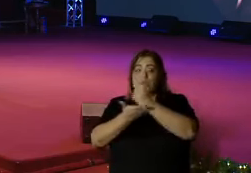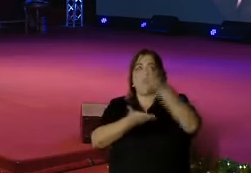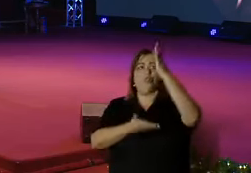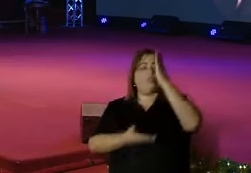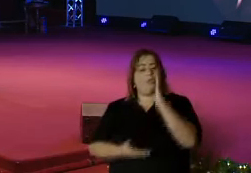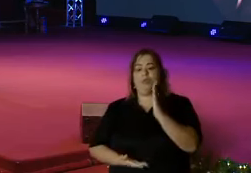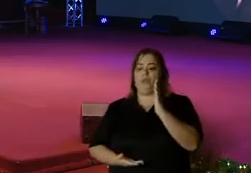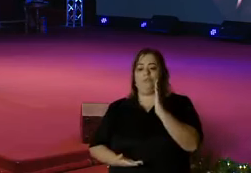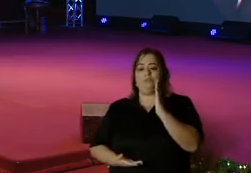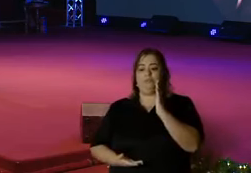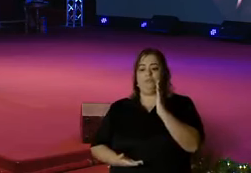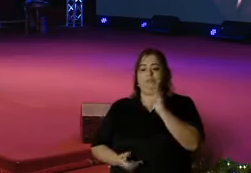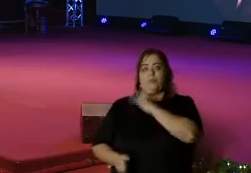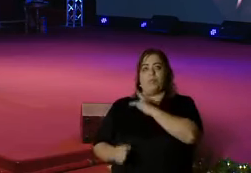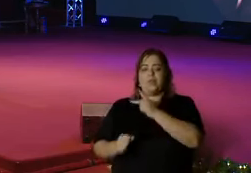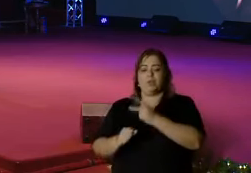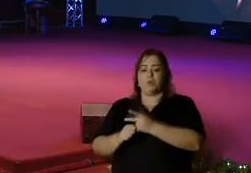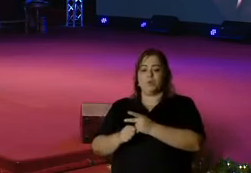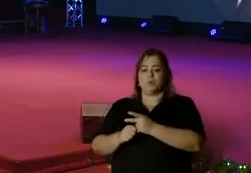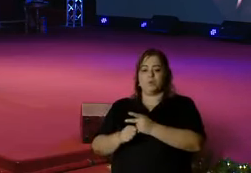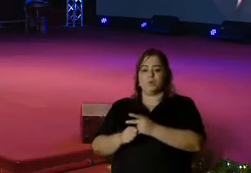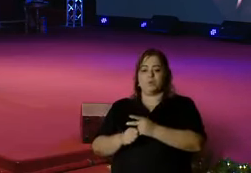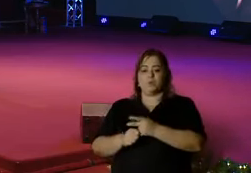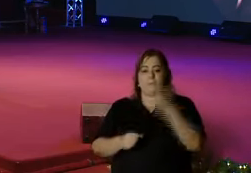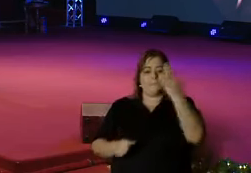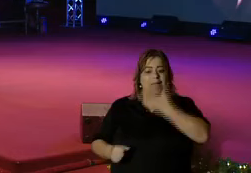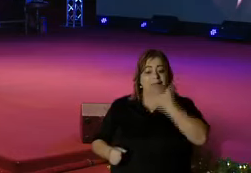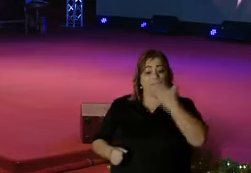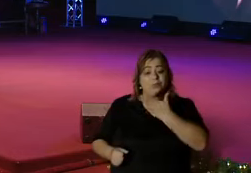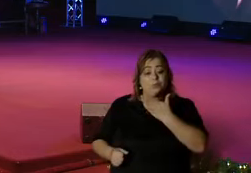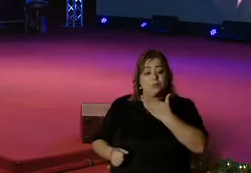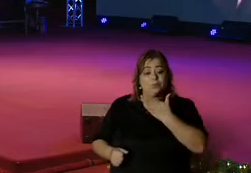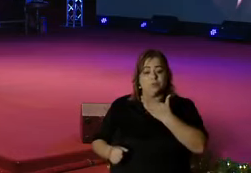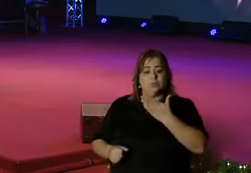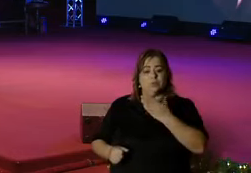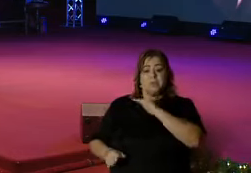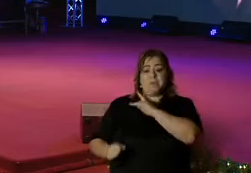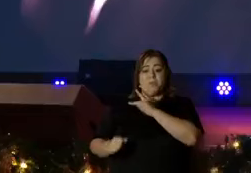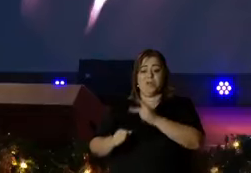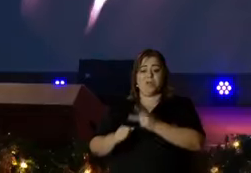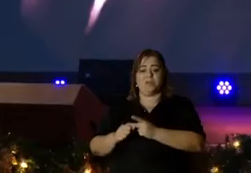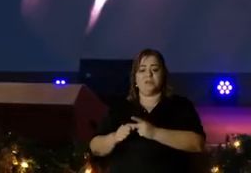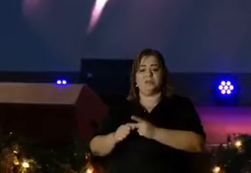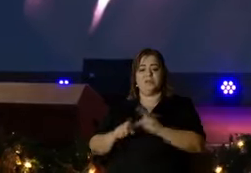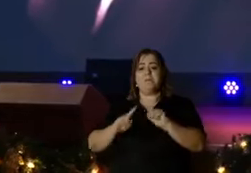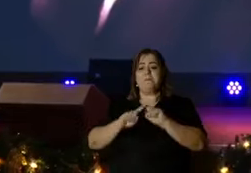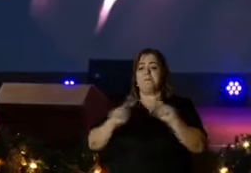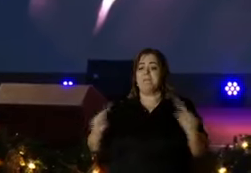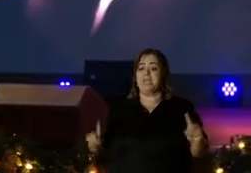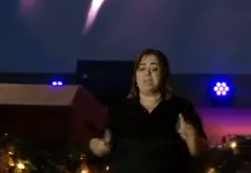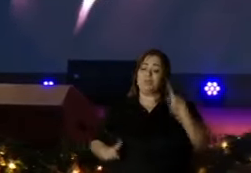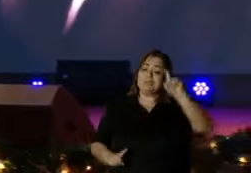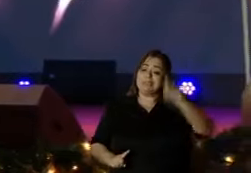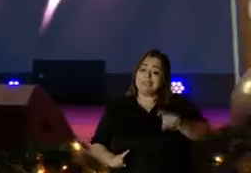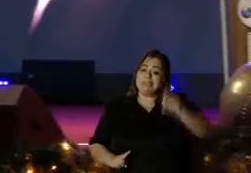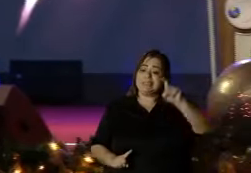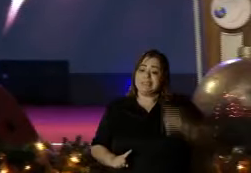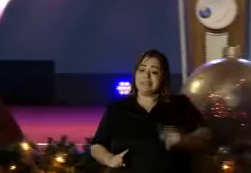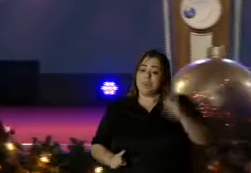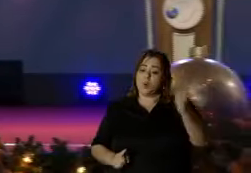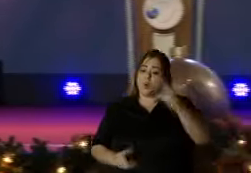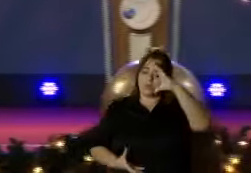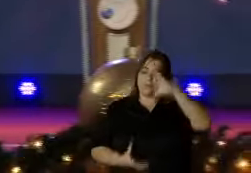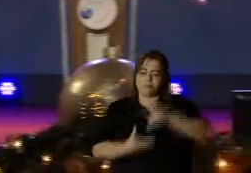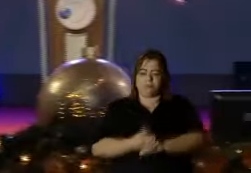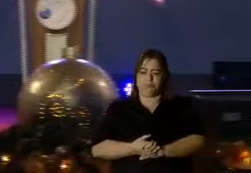tan poderoso. Pero ¿de qué vale tener un Dios tan grande y tan poderoso y no le podamos creer? Sacúdete